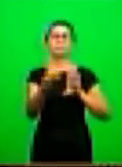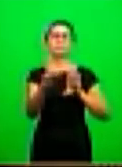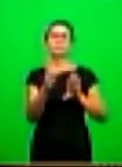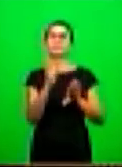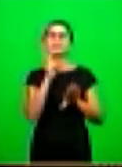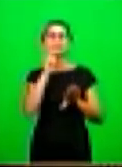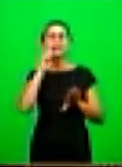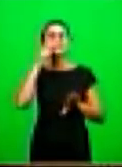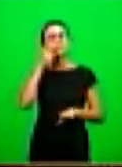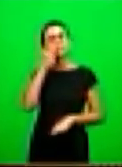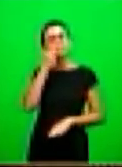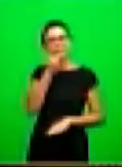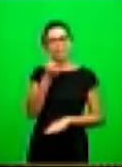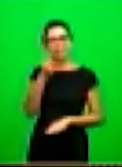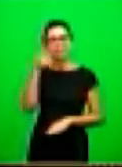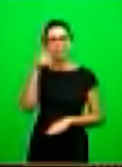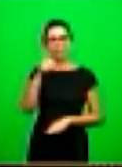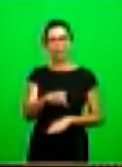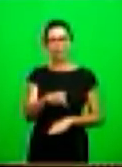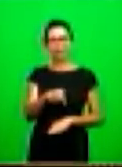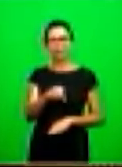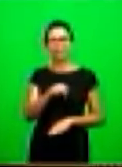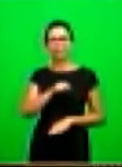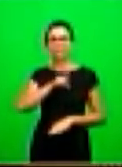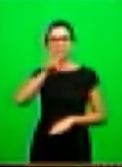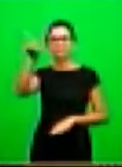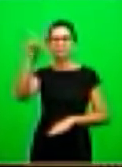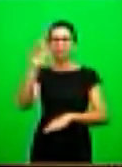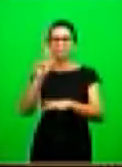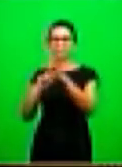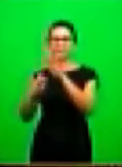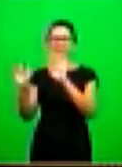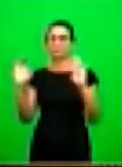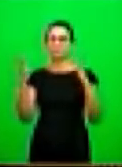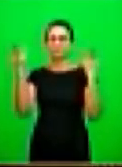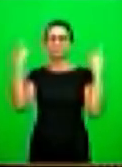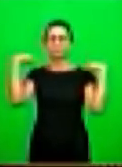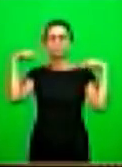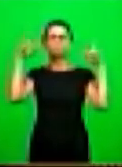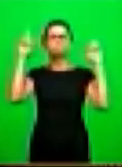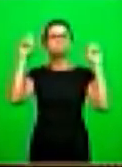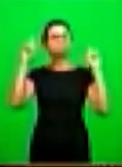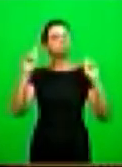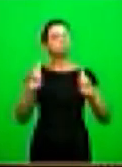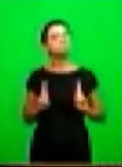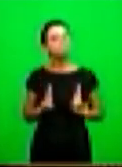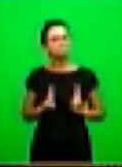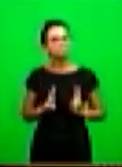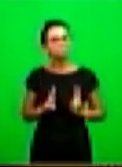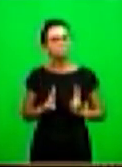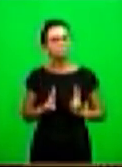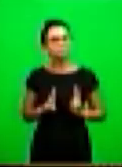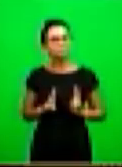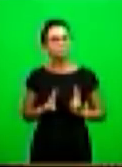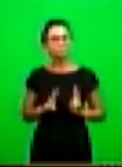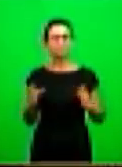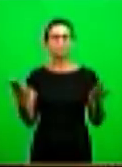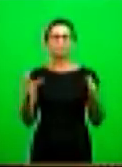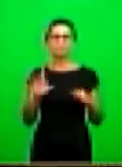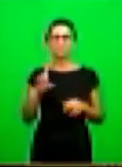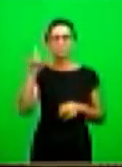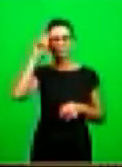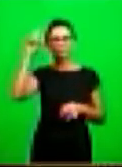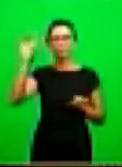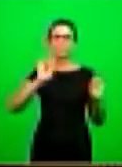entrar y va a cenar con nosotros aquí, y nosotros cenaremos con él en la eternidad, en las bodas del Cordero. Entonces, mis hermanos, este es un día